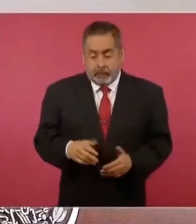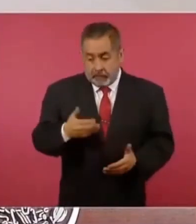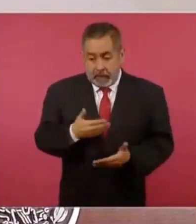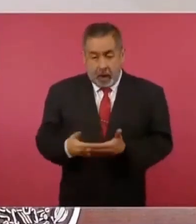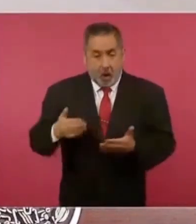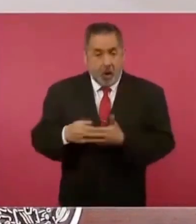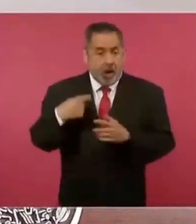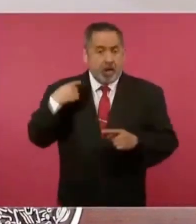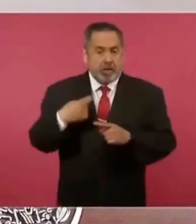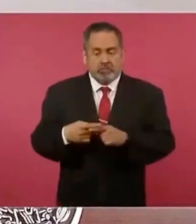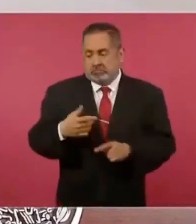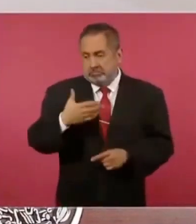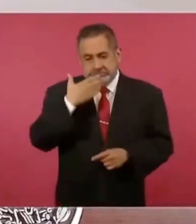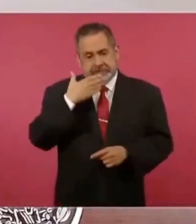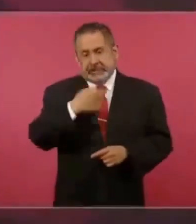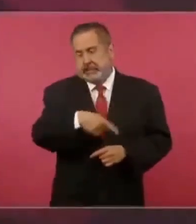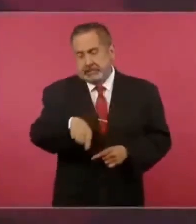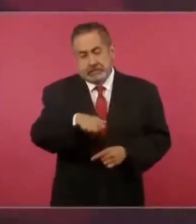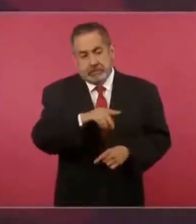requete bien,